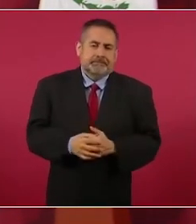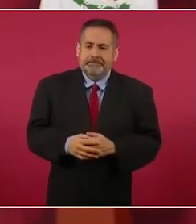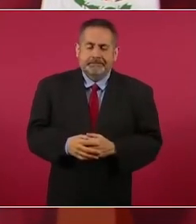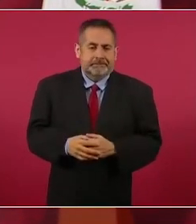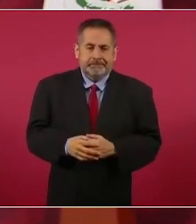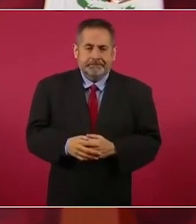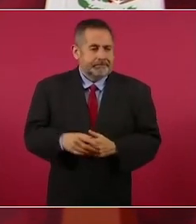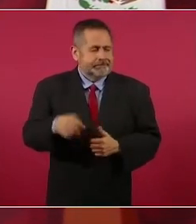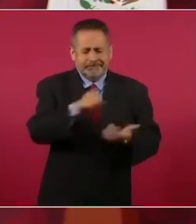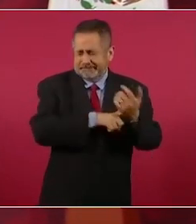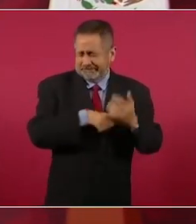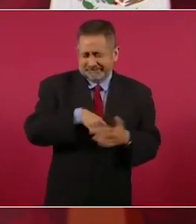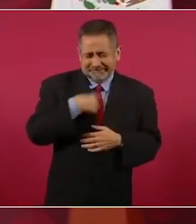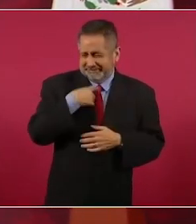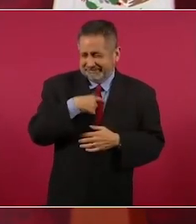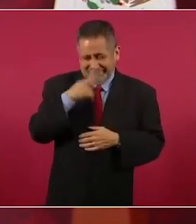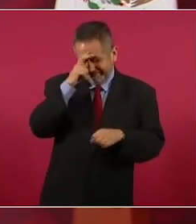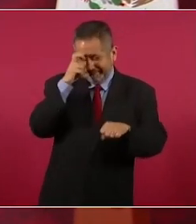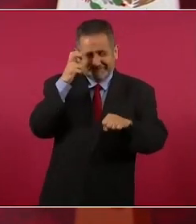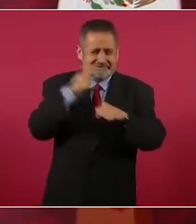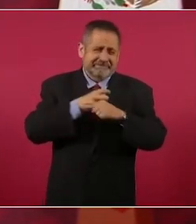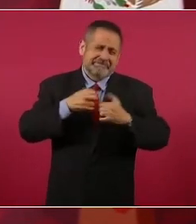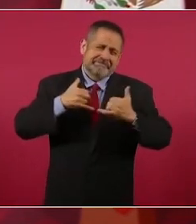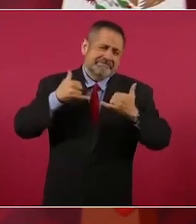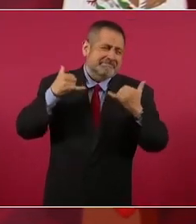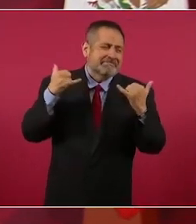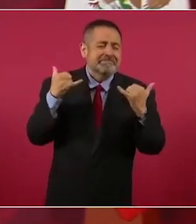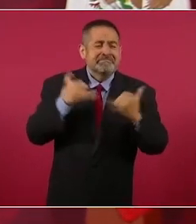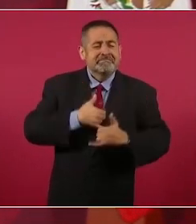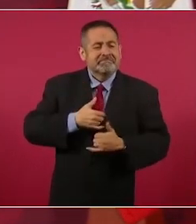son unos cretinos,